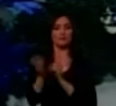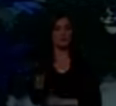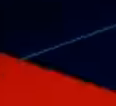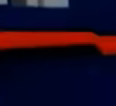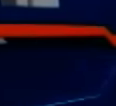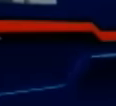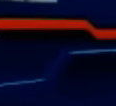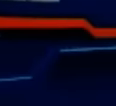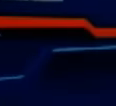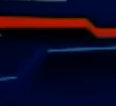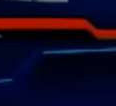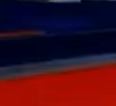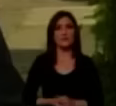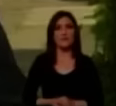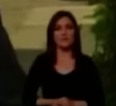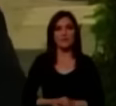informa.